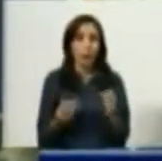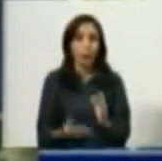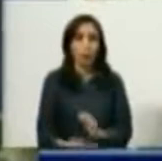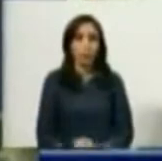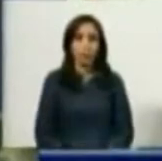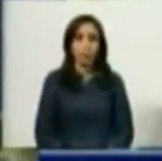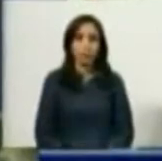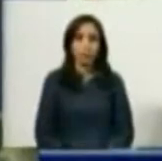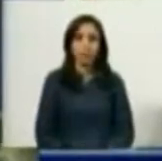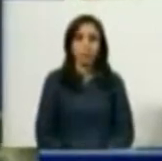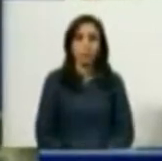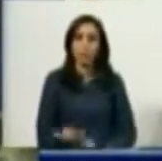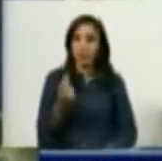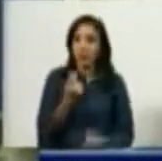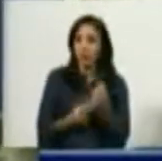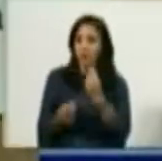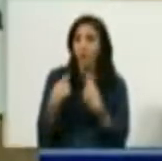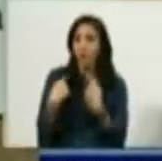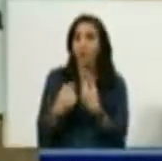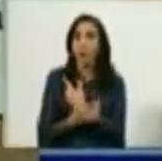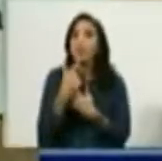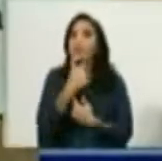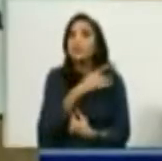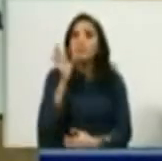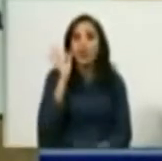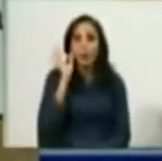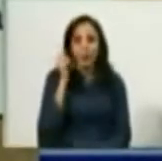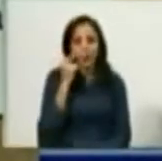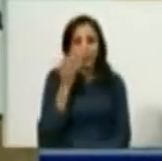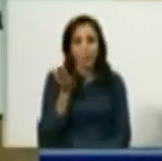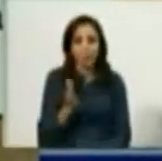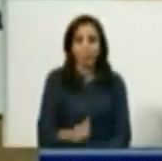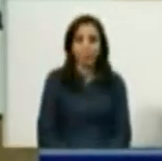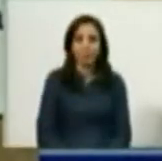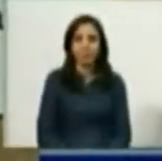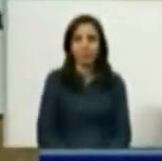billete sobre billete dice la Becerra la señora Becerra